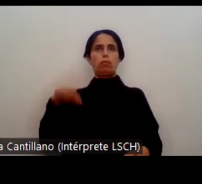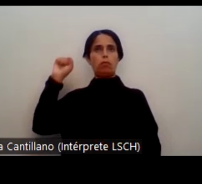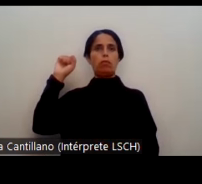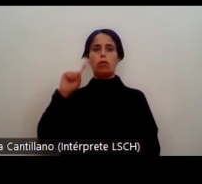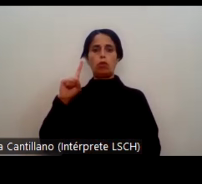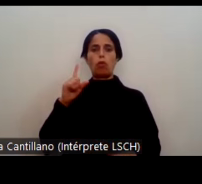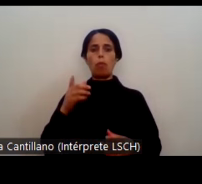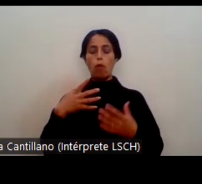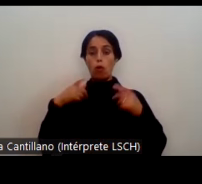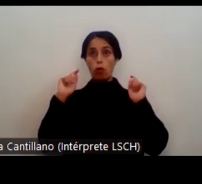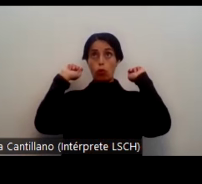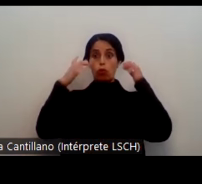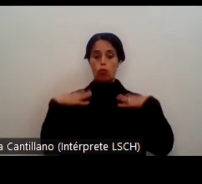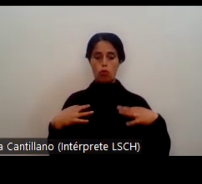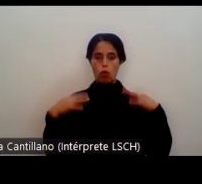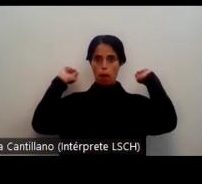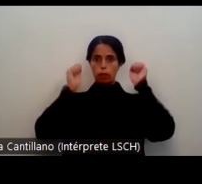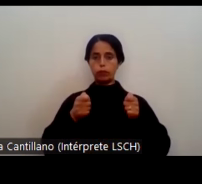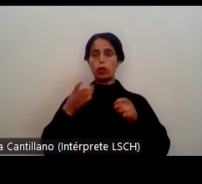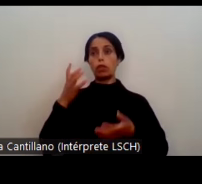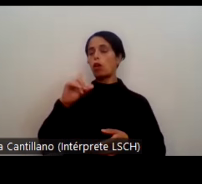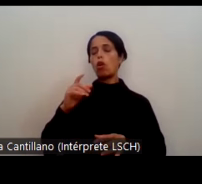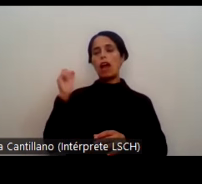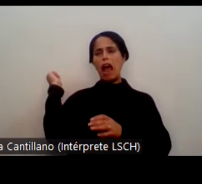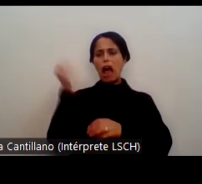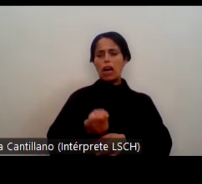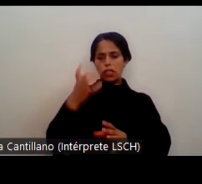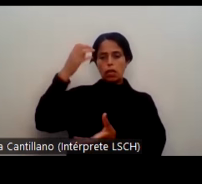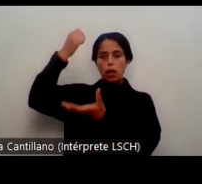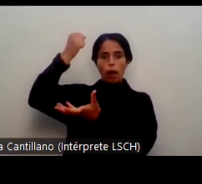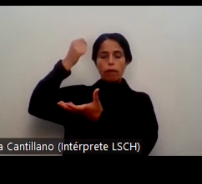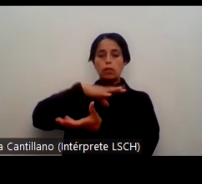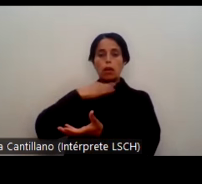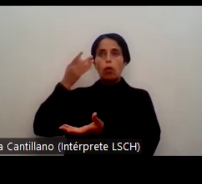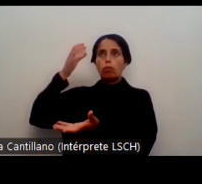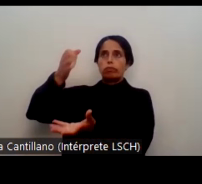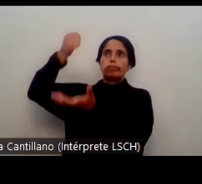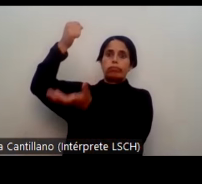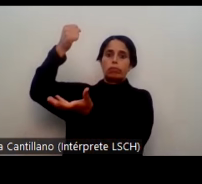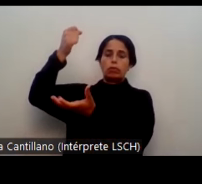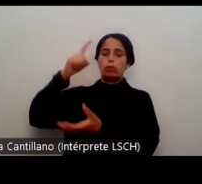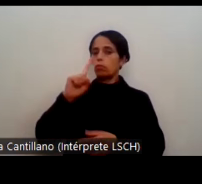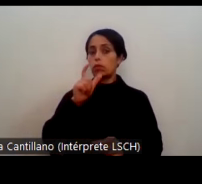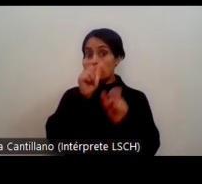llevan hacha y cabeza cortada, sino que sencillamente están arrodillados,